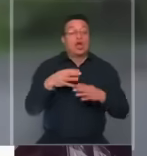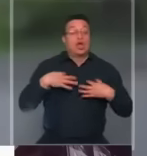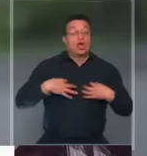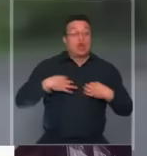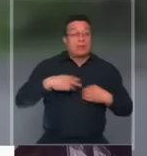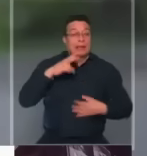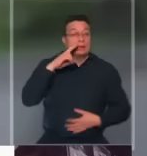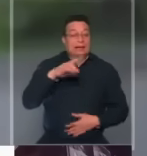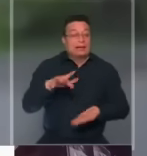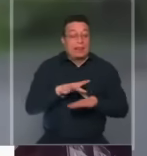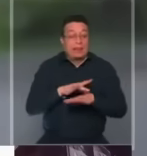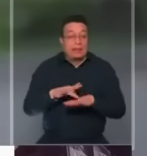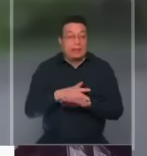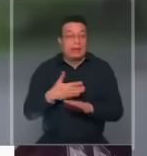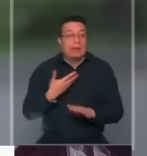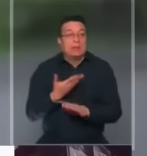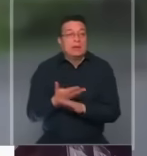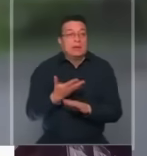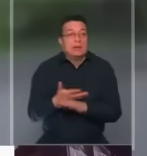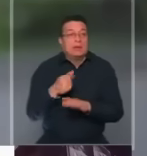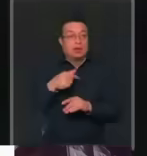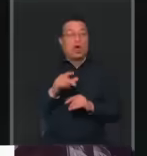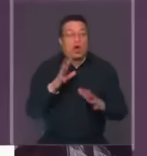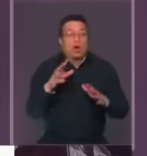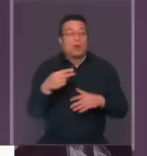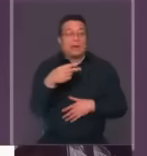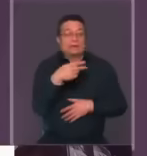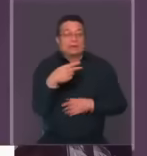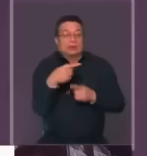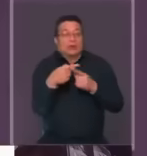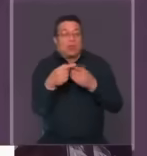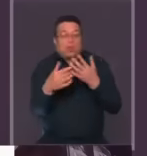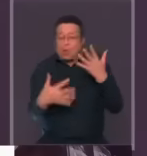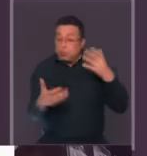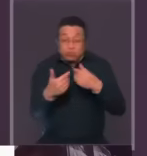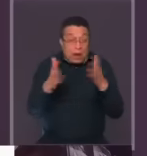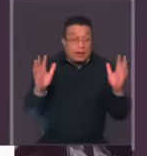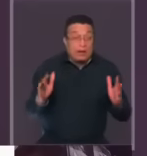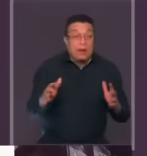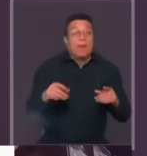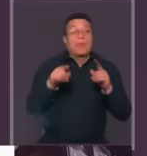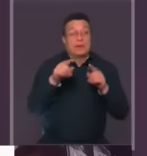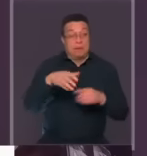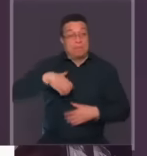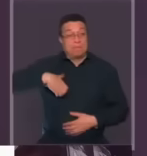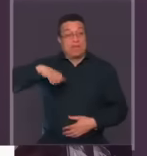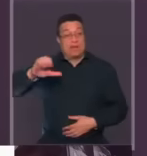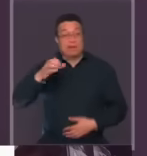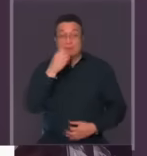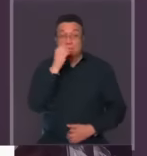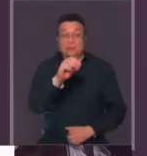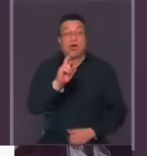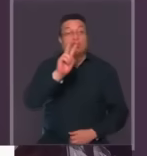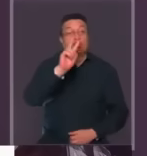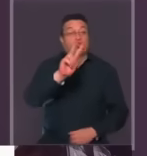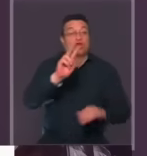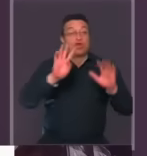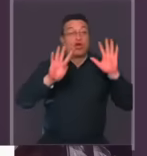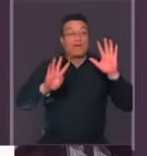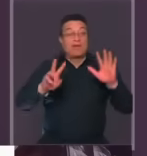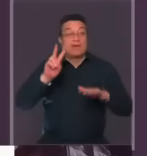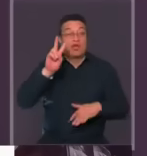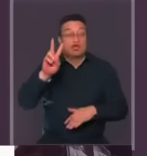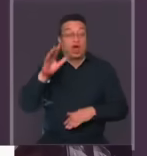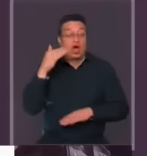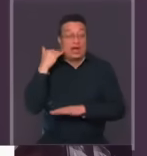derechamente desnudo o generando algún tipo de acción que sea sexualizada. En cifras de la PDI, al menos 292 menores de